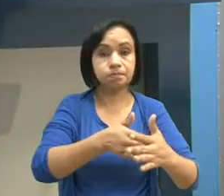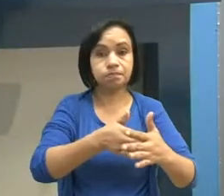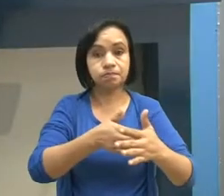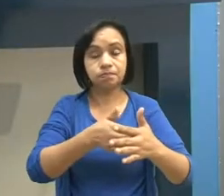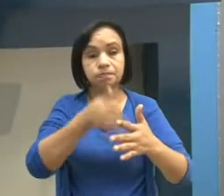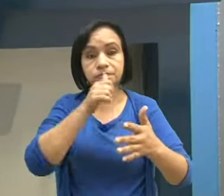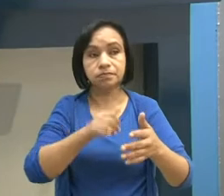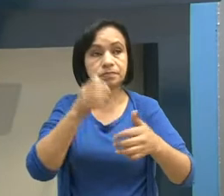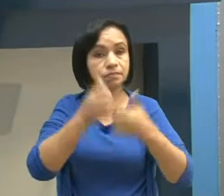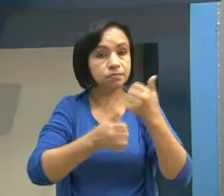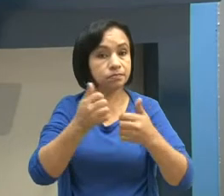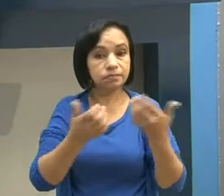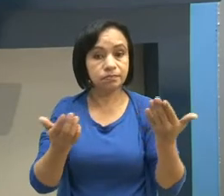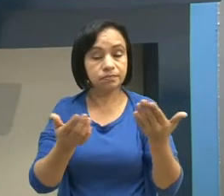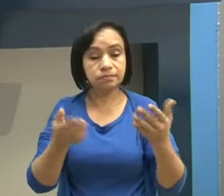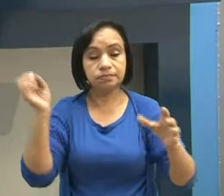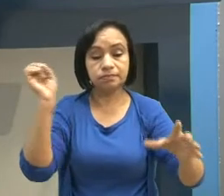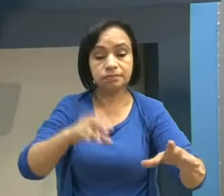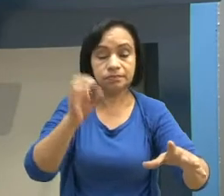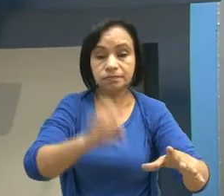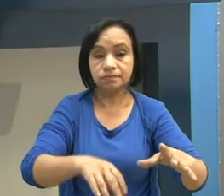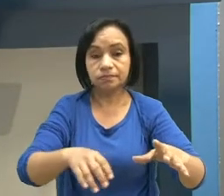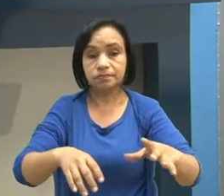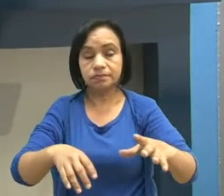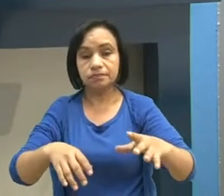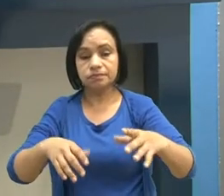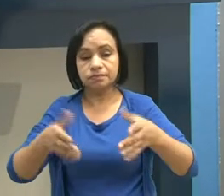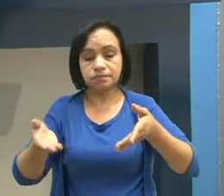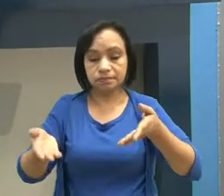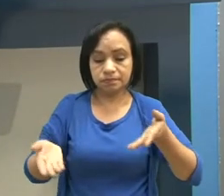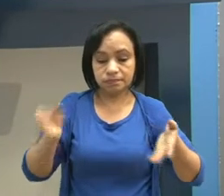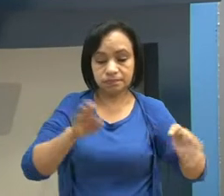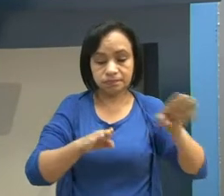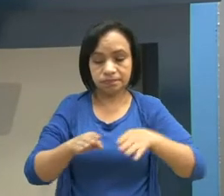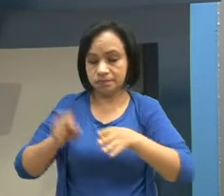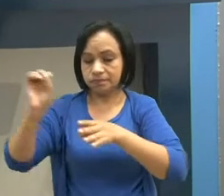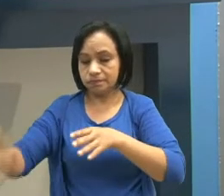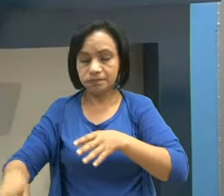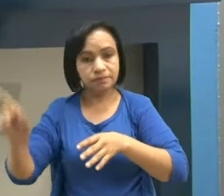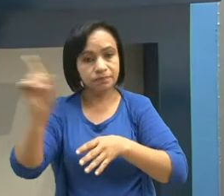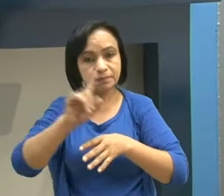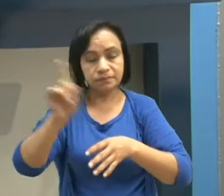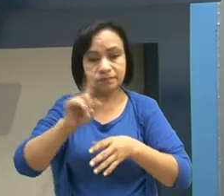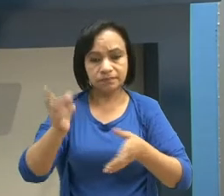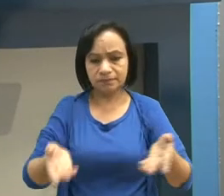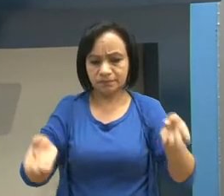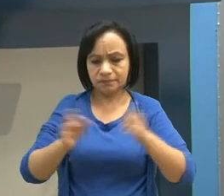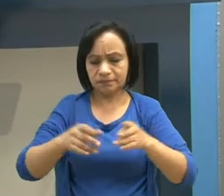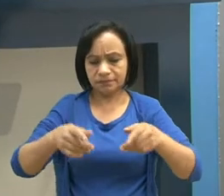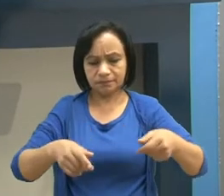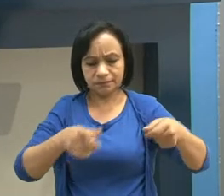cosas elementales como no poner basura, no poner pañales de niños en el sistema de alcantarillado sanitario, los pampers que conocemos,